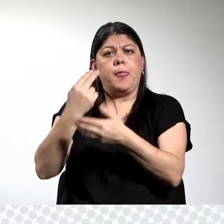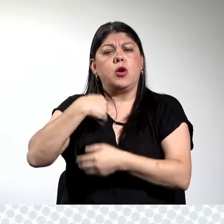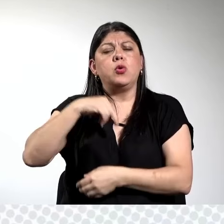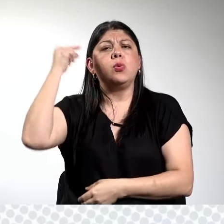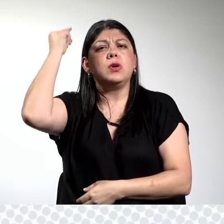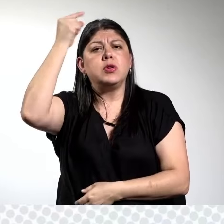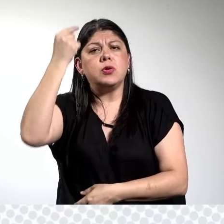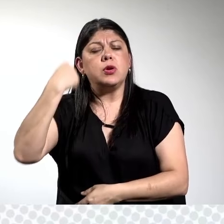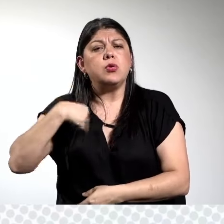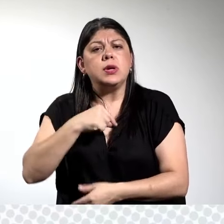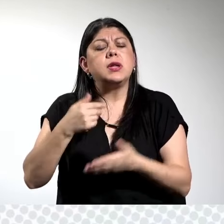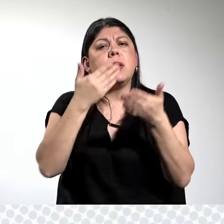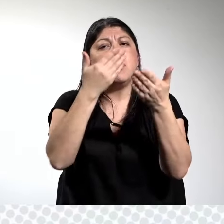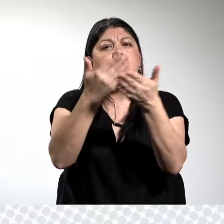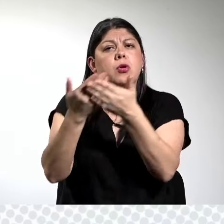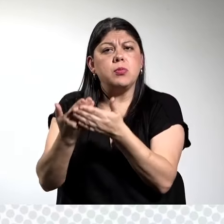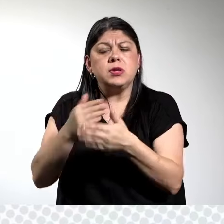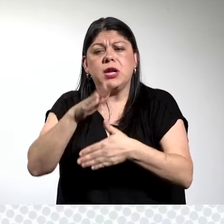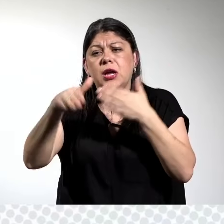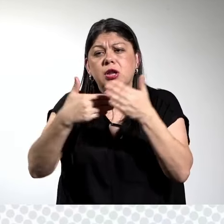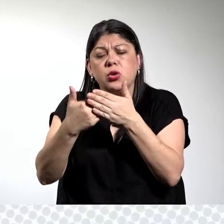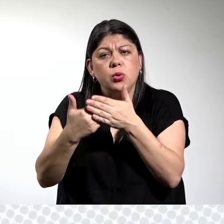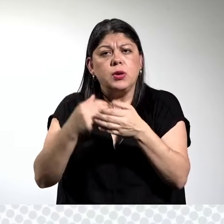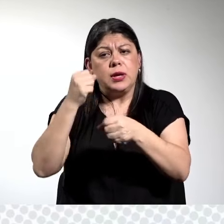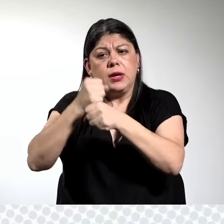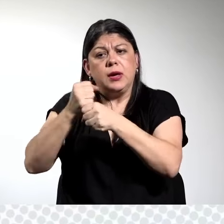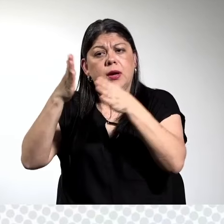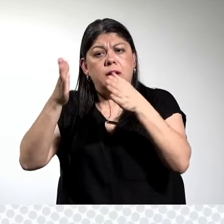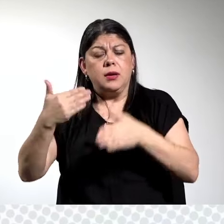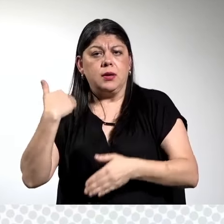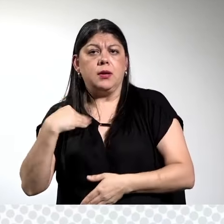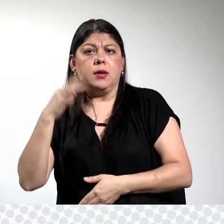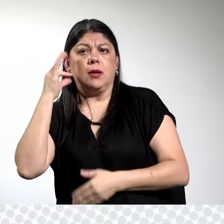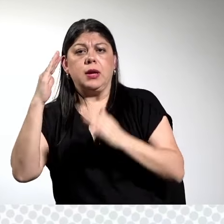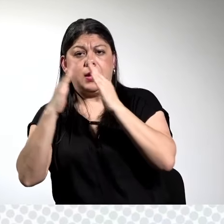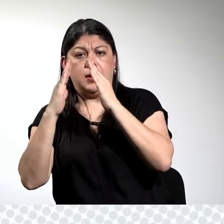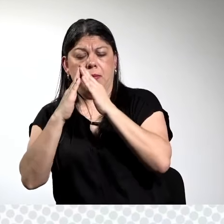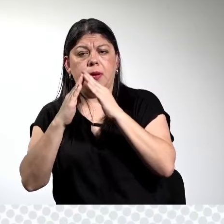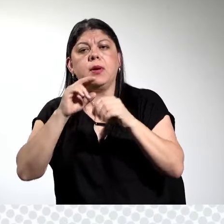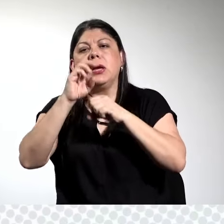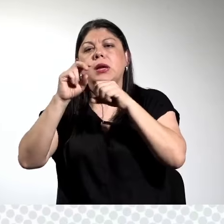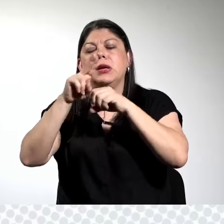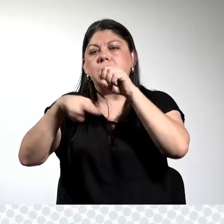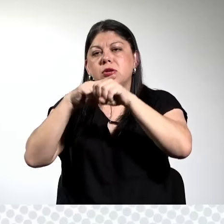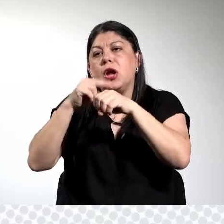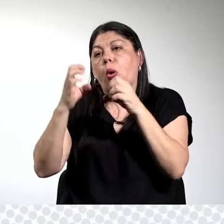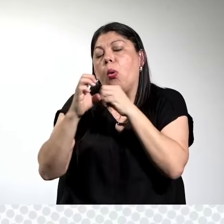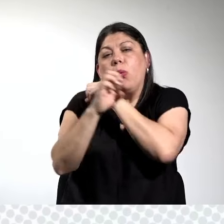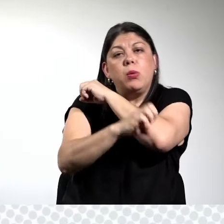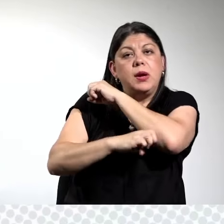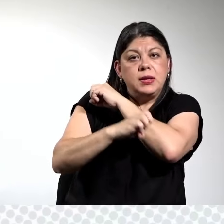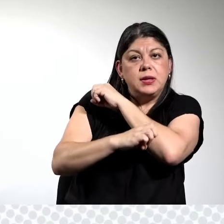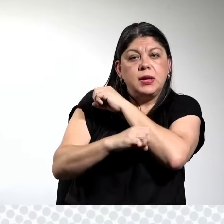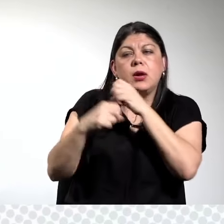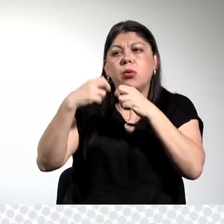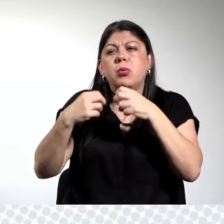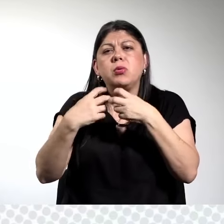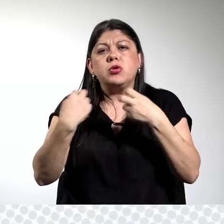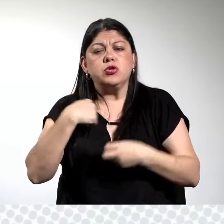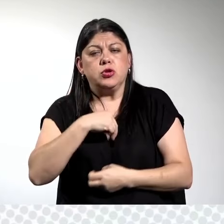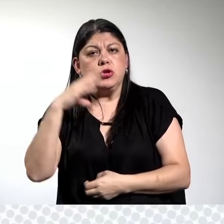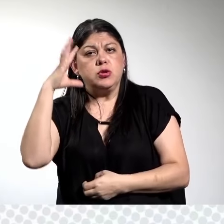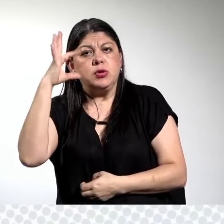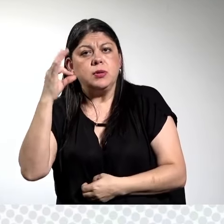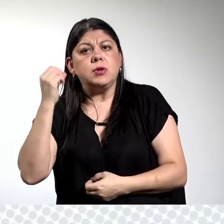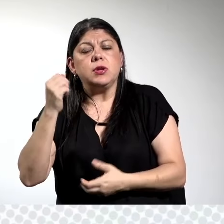gobierno y nuestra propuesta es a toda la clase obrera que vive en Costa Rica, nacional o extranjera, porque el gran problema que tenemos es que creemos que a veces